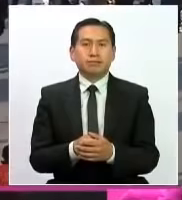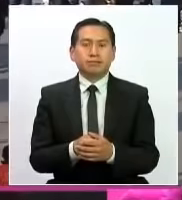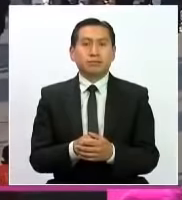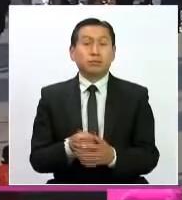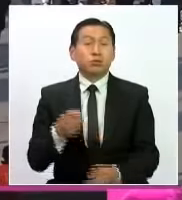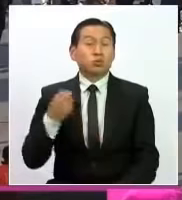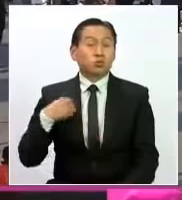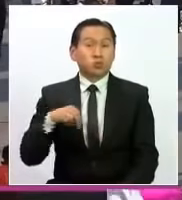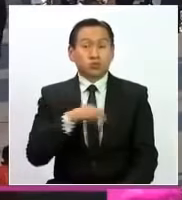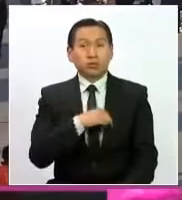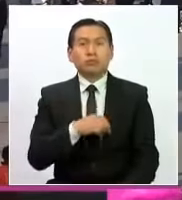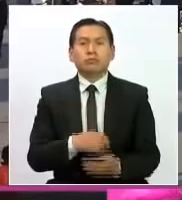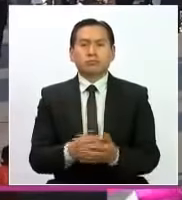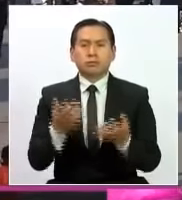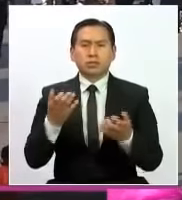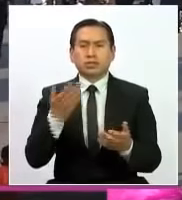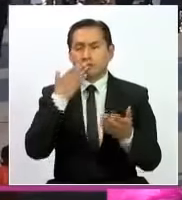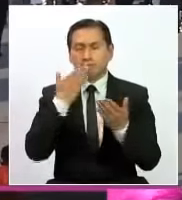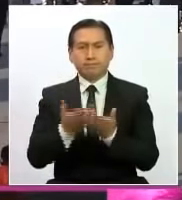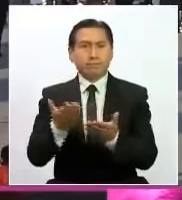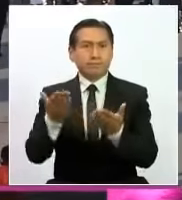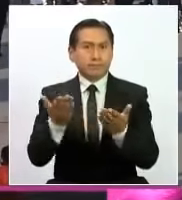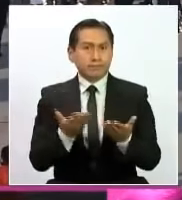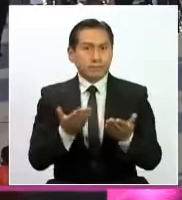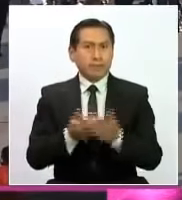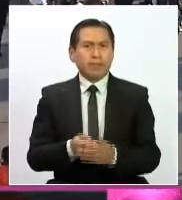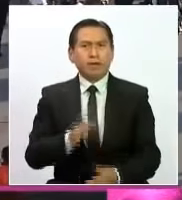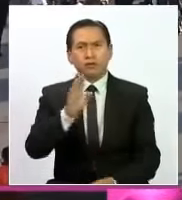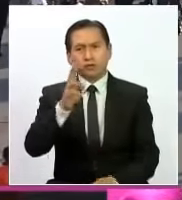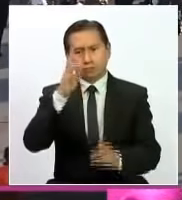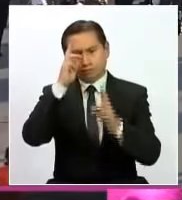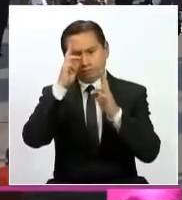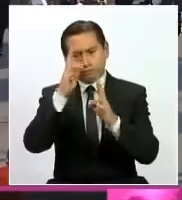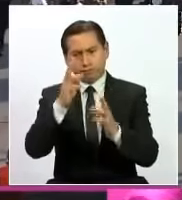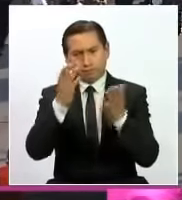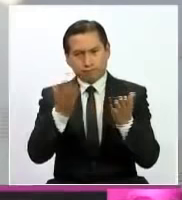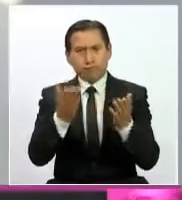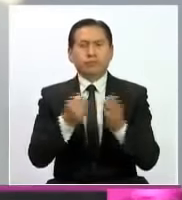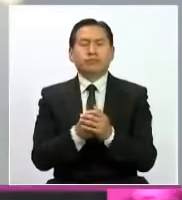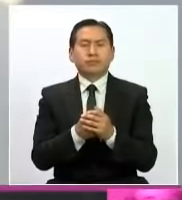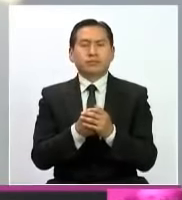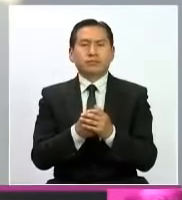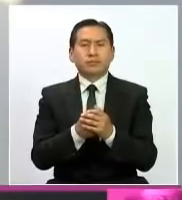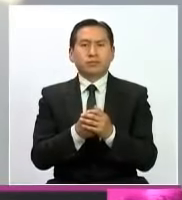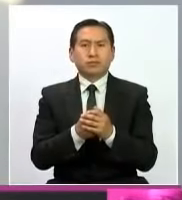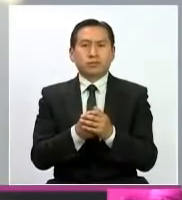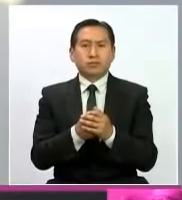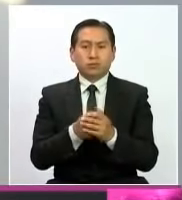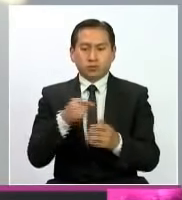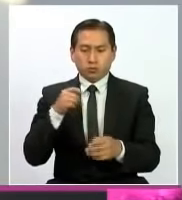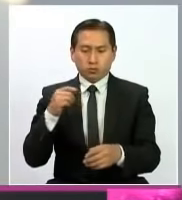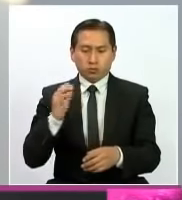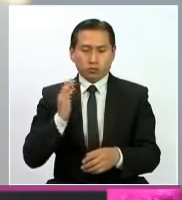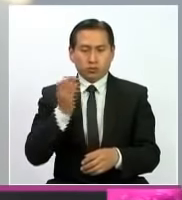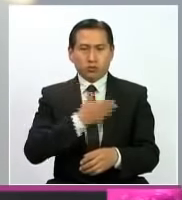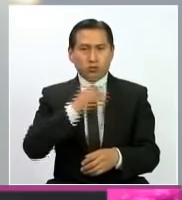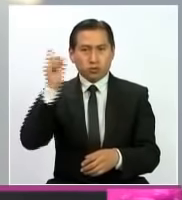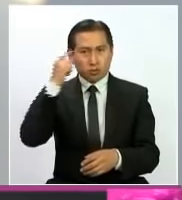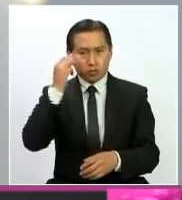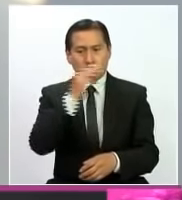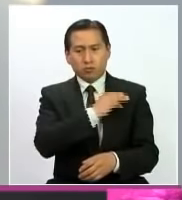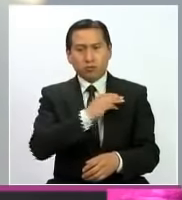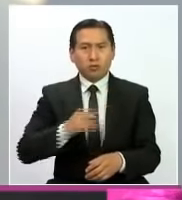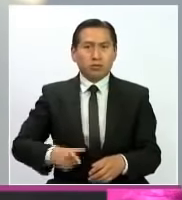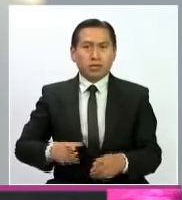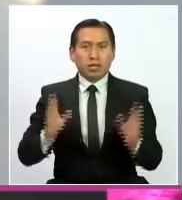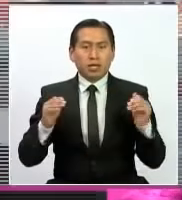Queremos darle la bienvenida, Su Majestad, a nombre de nuestro Gobierno Municipal de La Paz y en representación de